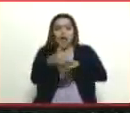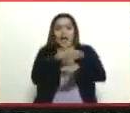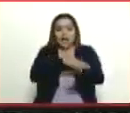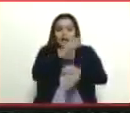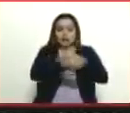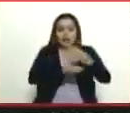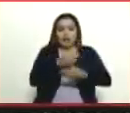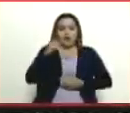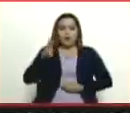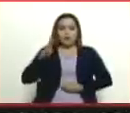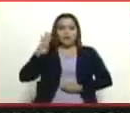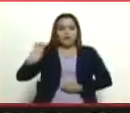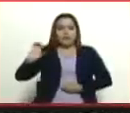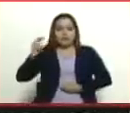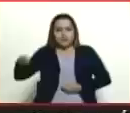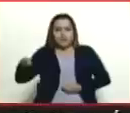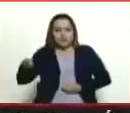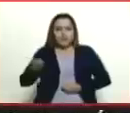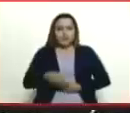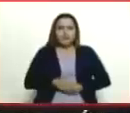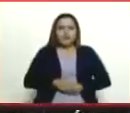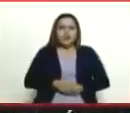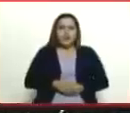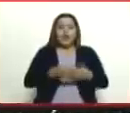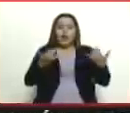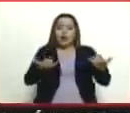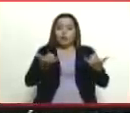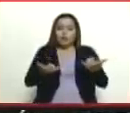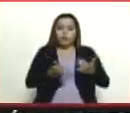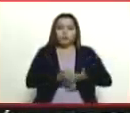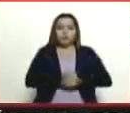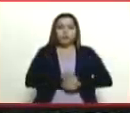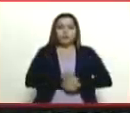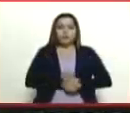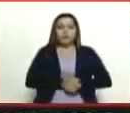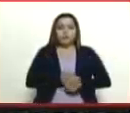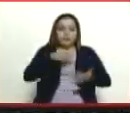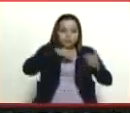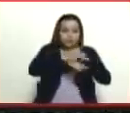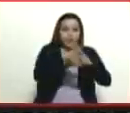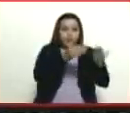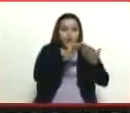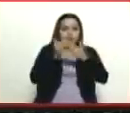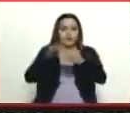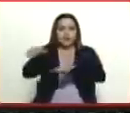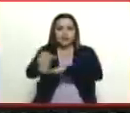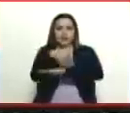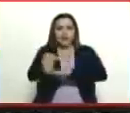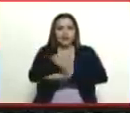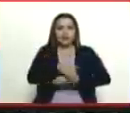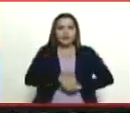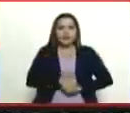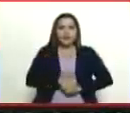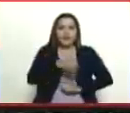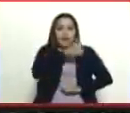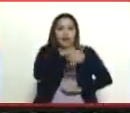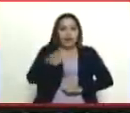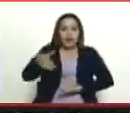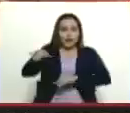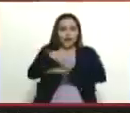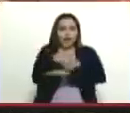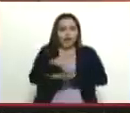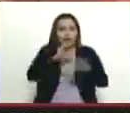VCH y ahora estuvieron en las comunidades y en las calles, para que cada calle, cada